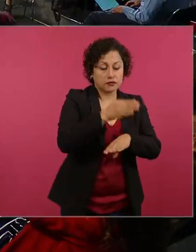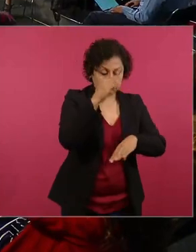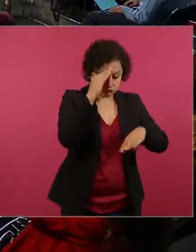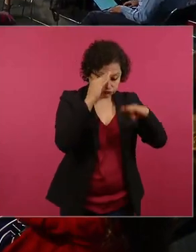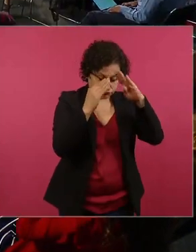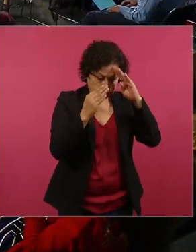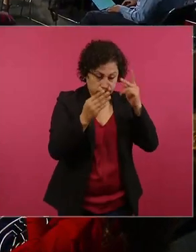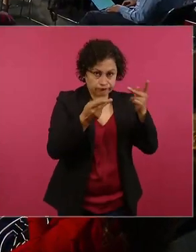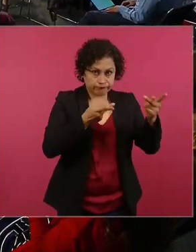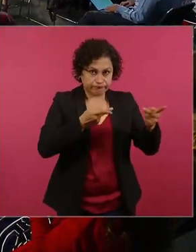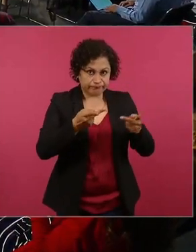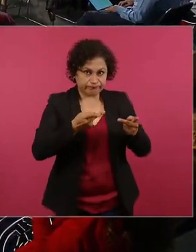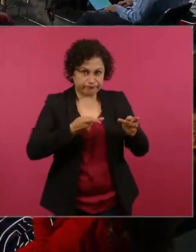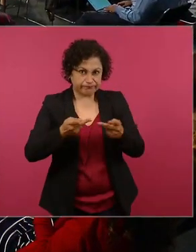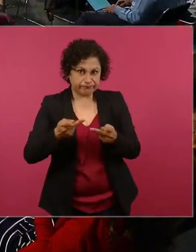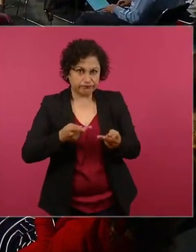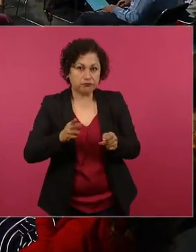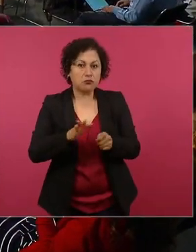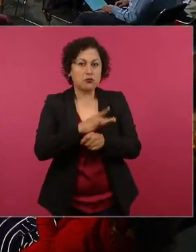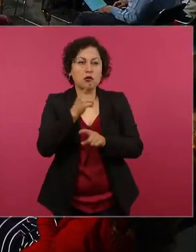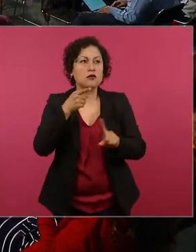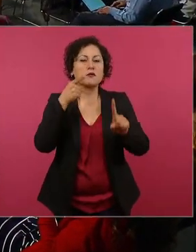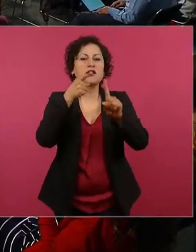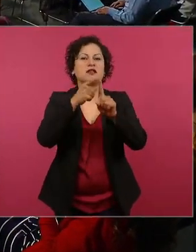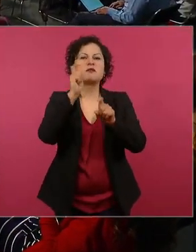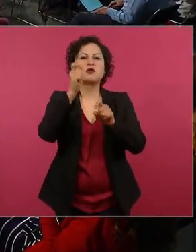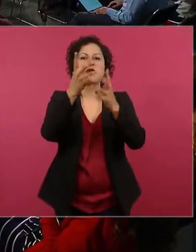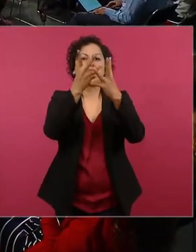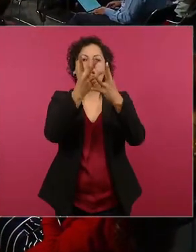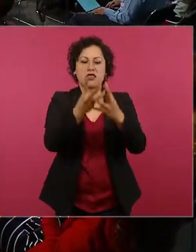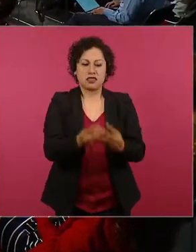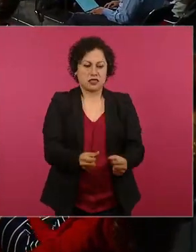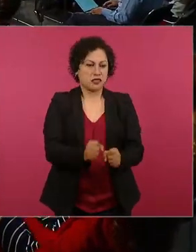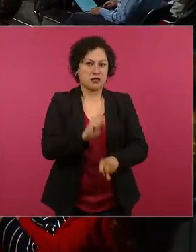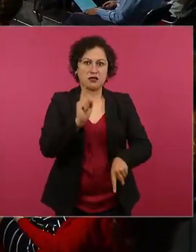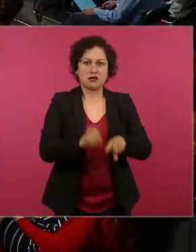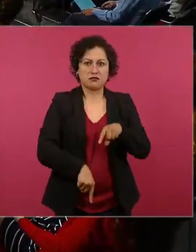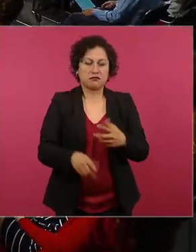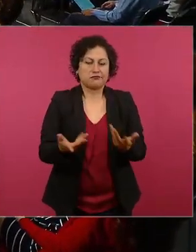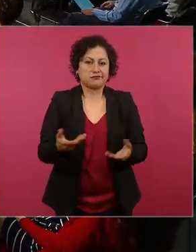demolerlo. Gracias. ¿A qué se refiere el